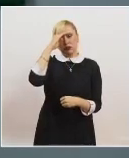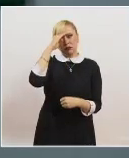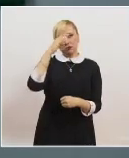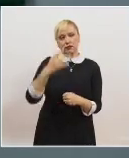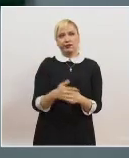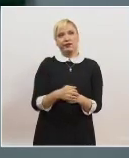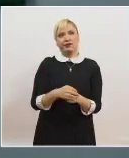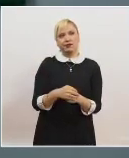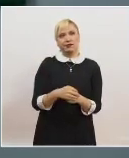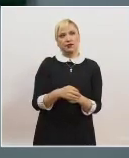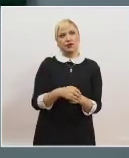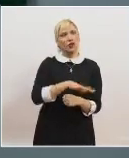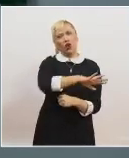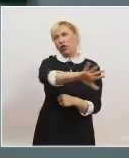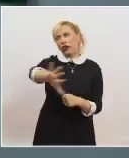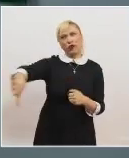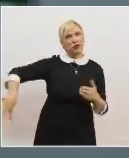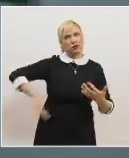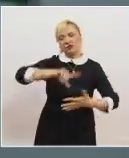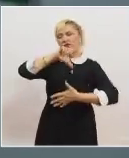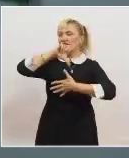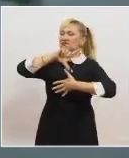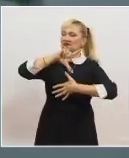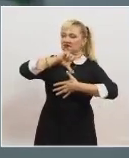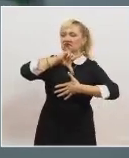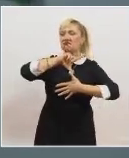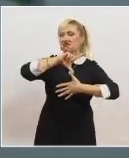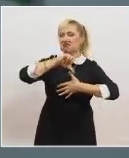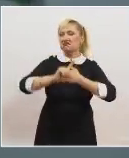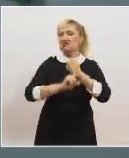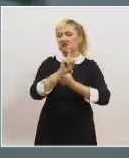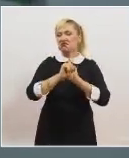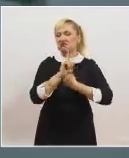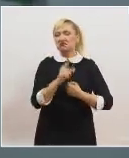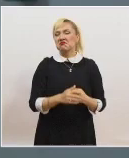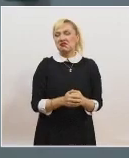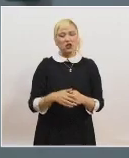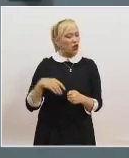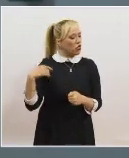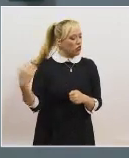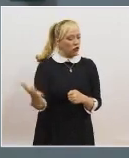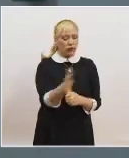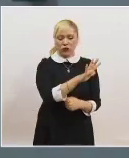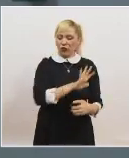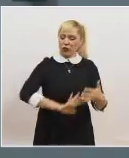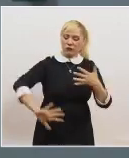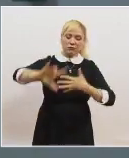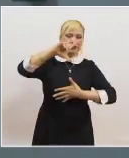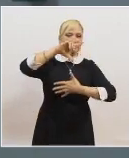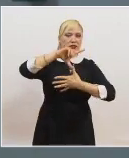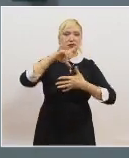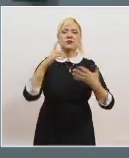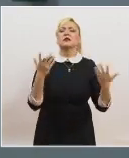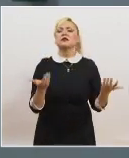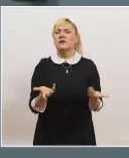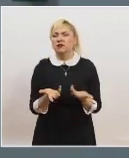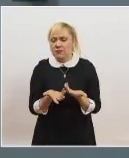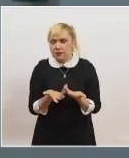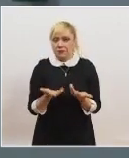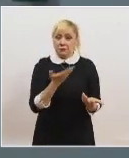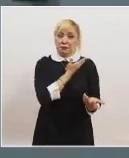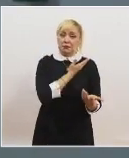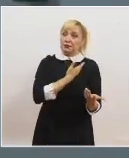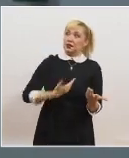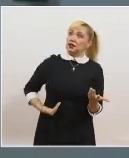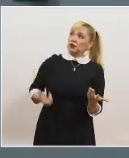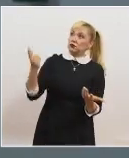en toda Latinoamérica. No, hay un problema en toda Latinoamérica, que es el presidencialismo